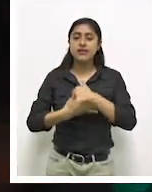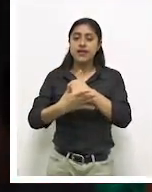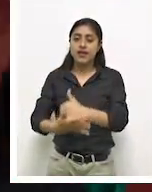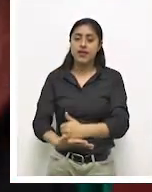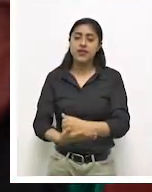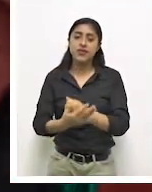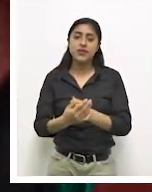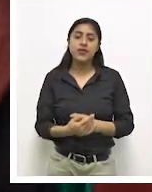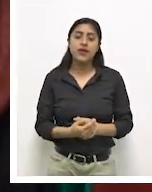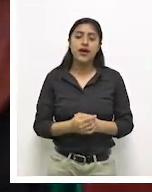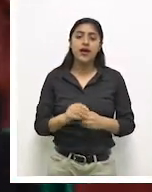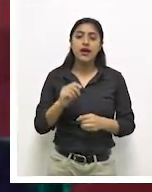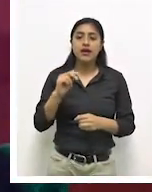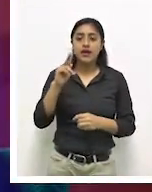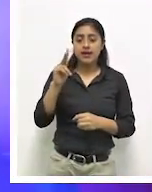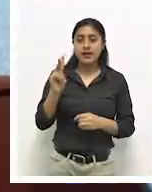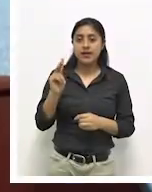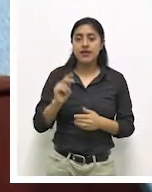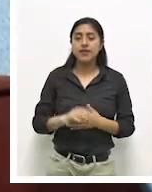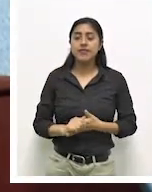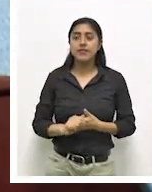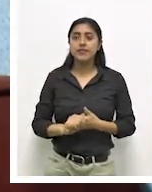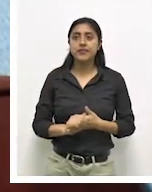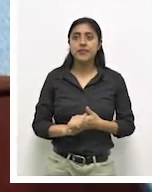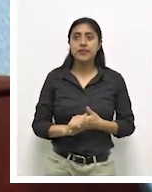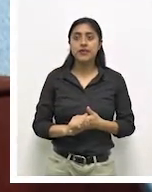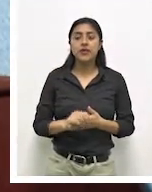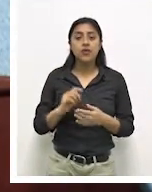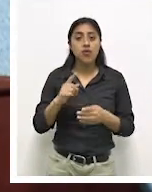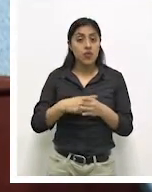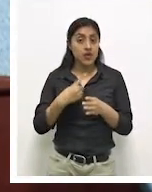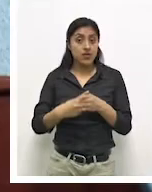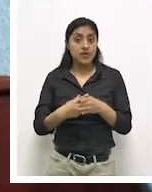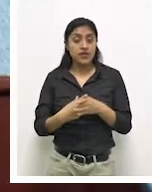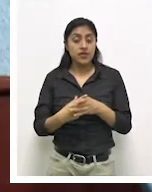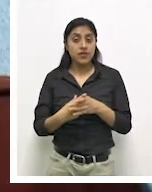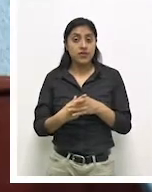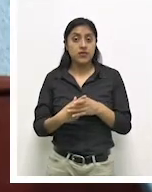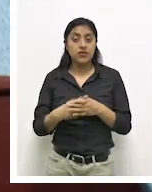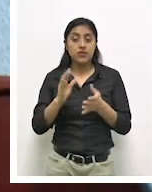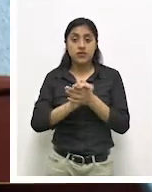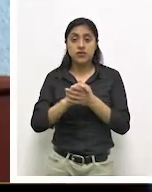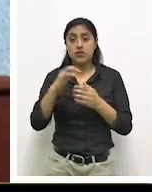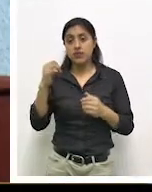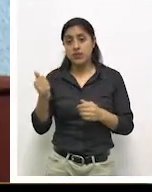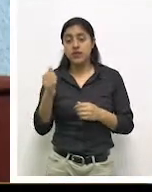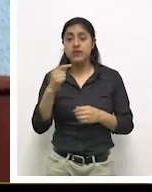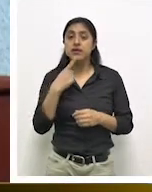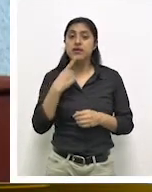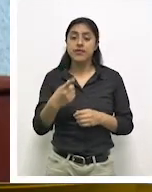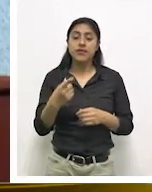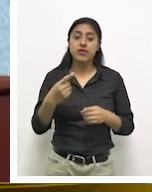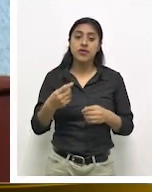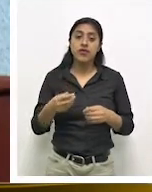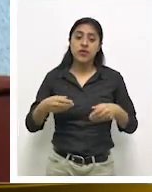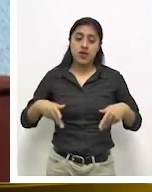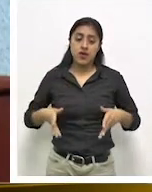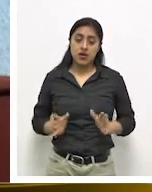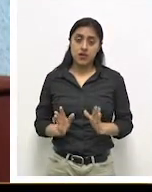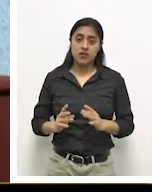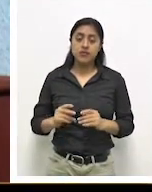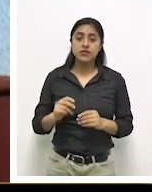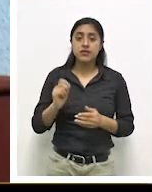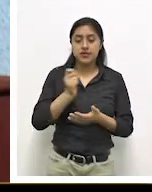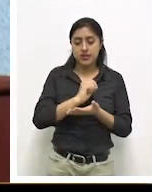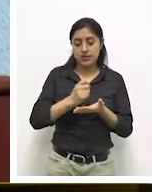existencia como ciudadano guatemalteco. A ellos los reconocí con la cédula de cartón que existía. Ellos nacieron acá en